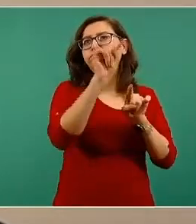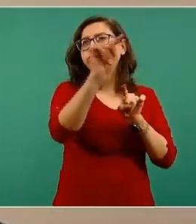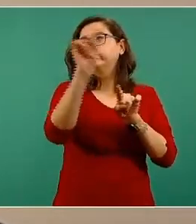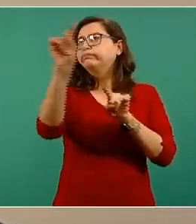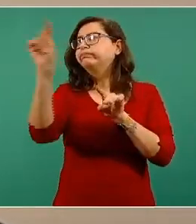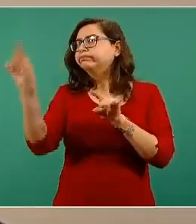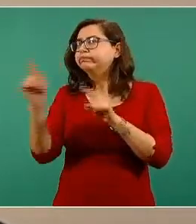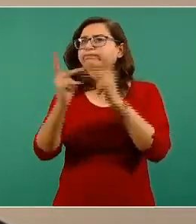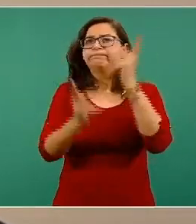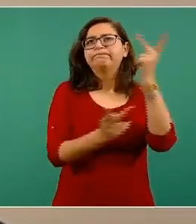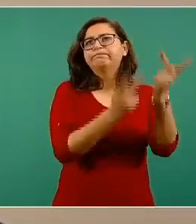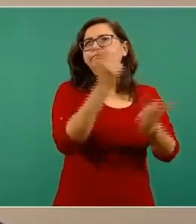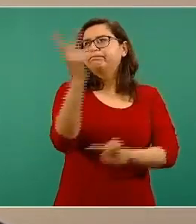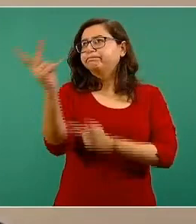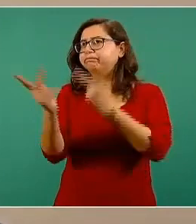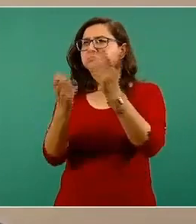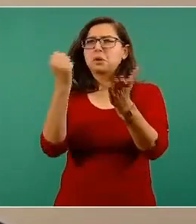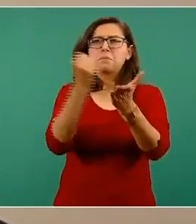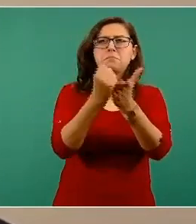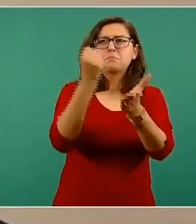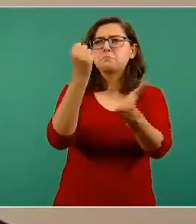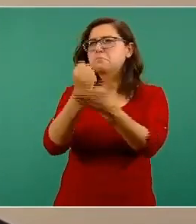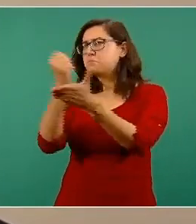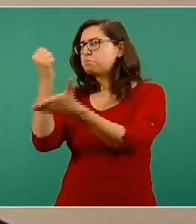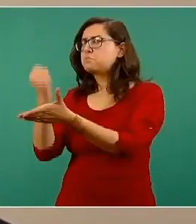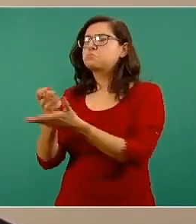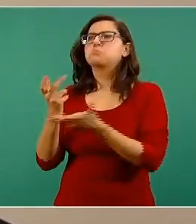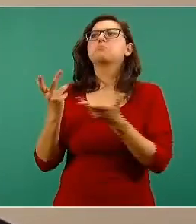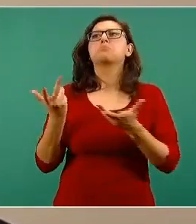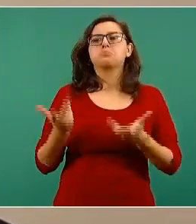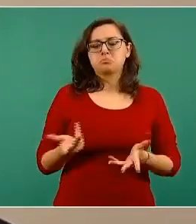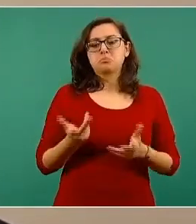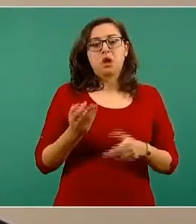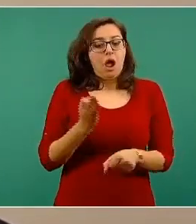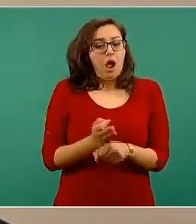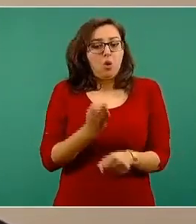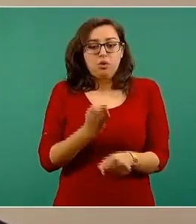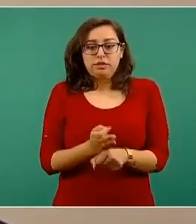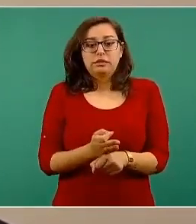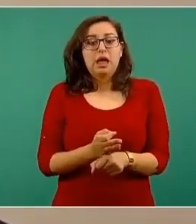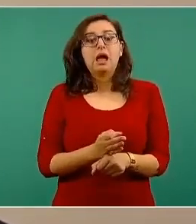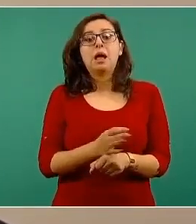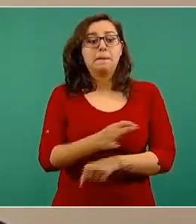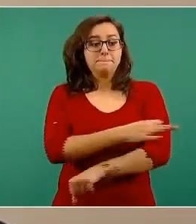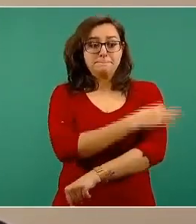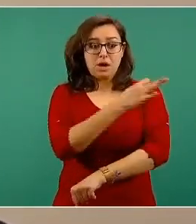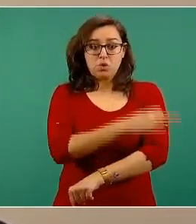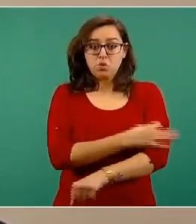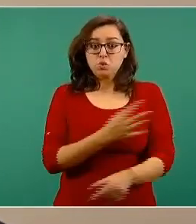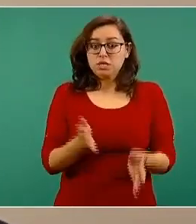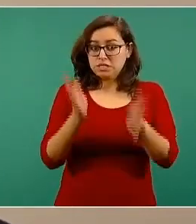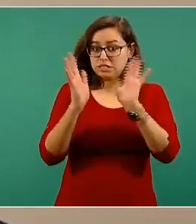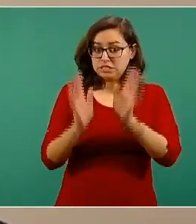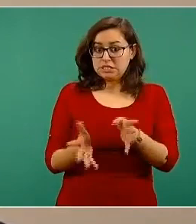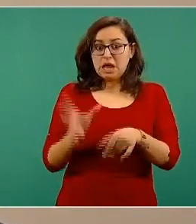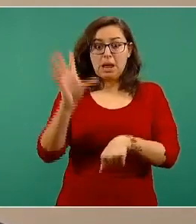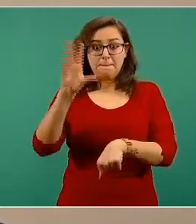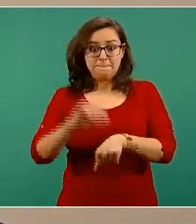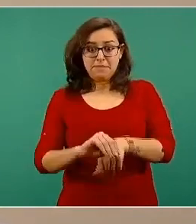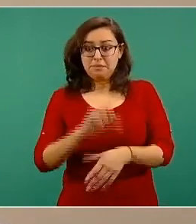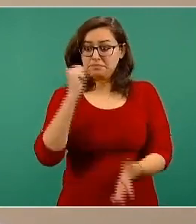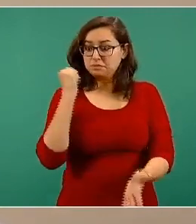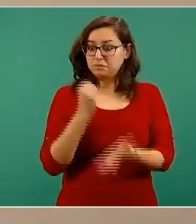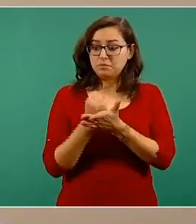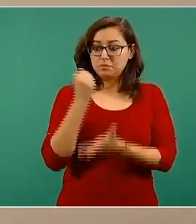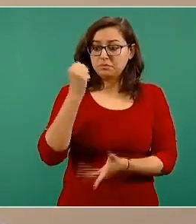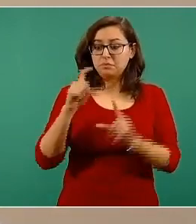otras agencias de renombre, y cada una de las vacunas que ha sido aprobada para la aplicación en el